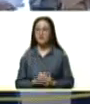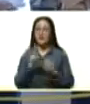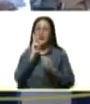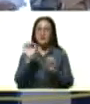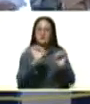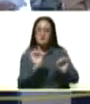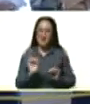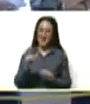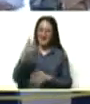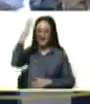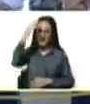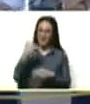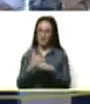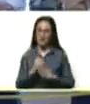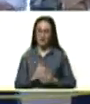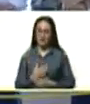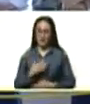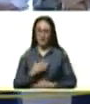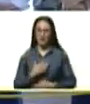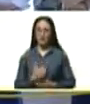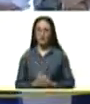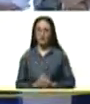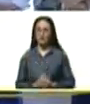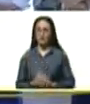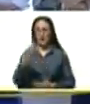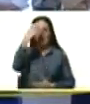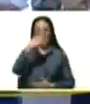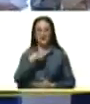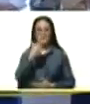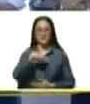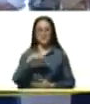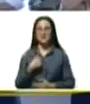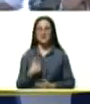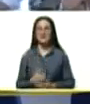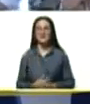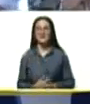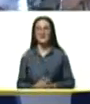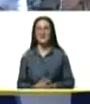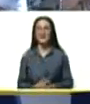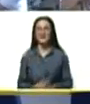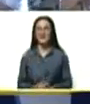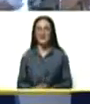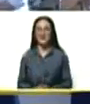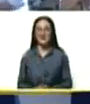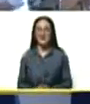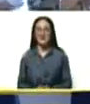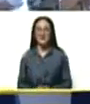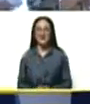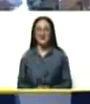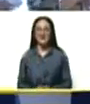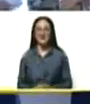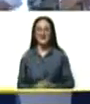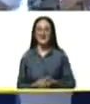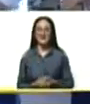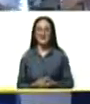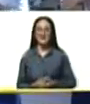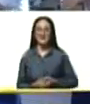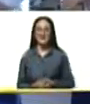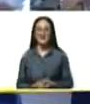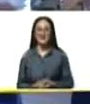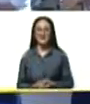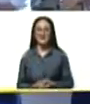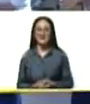va la reina, pues. Y la reina soy yo. ¿Ah? La reina Maduro.